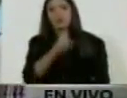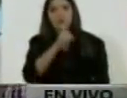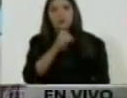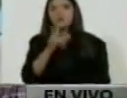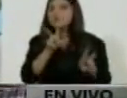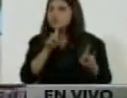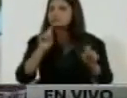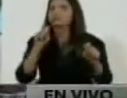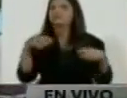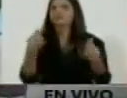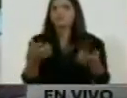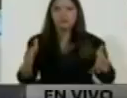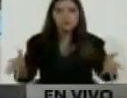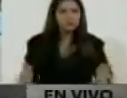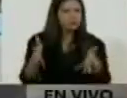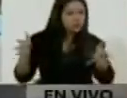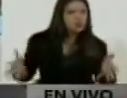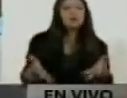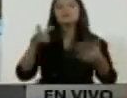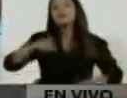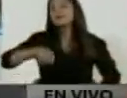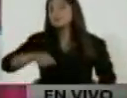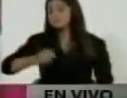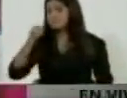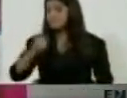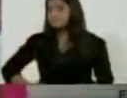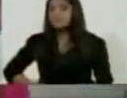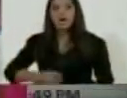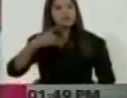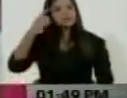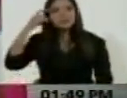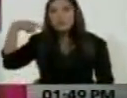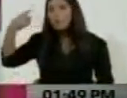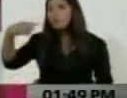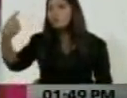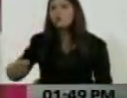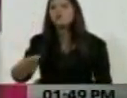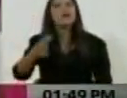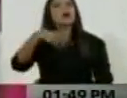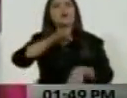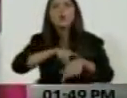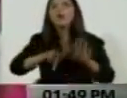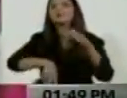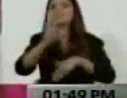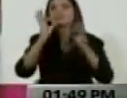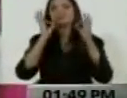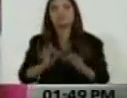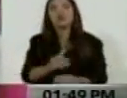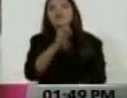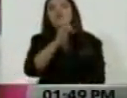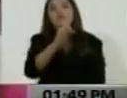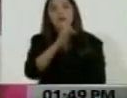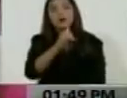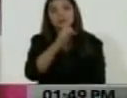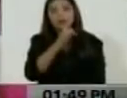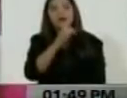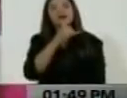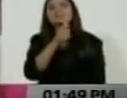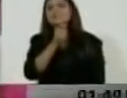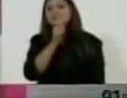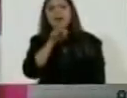actualizada, motivante y necesaria. Todos los días al mediodía, un boletín informativo que va a ser